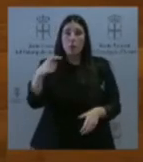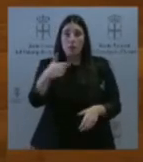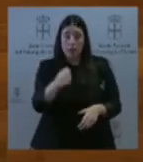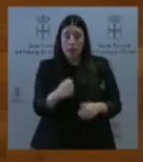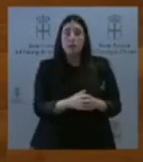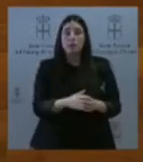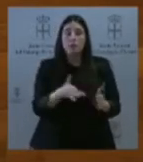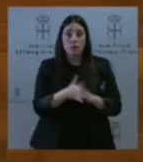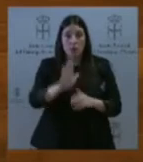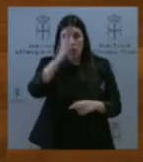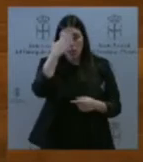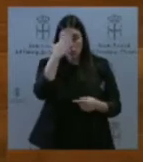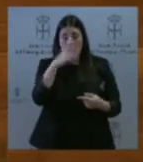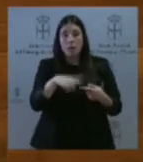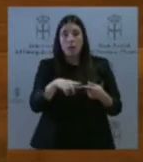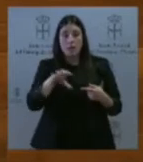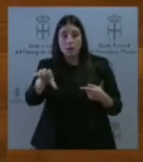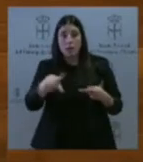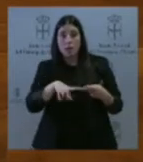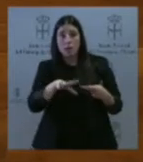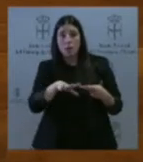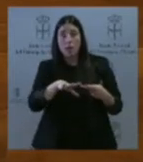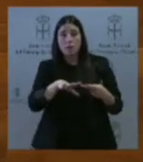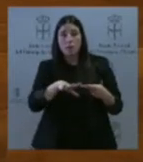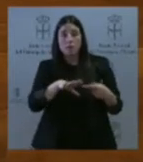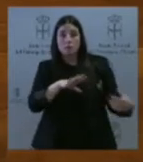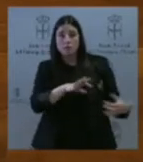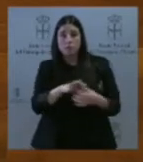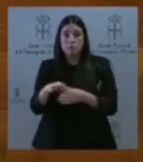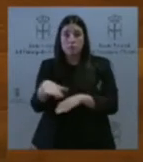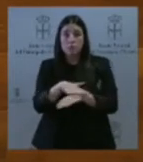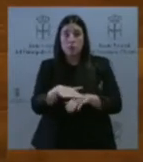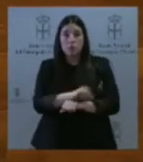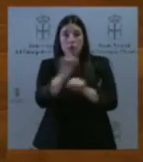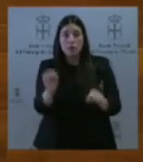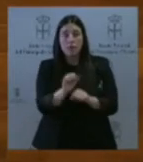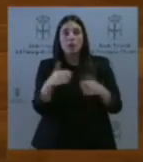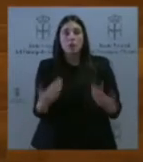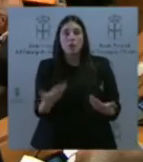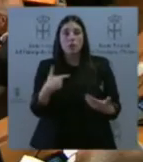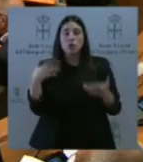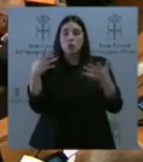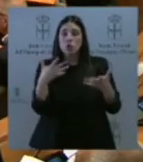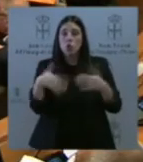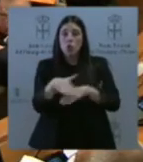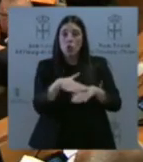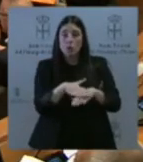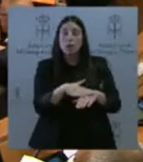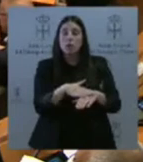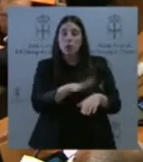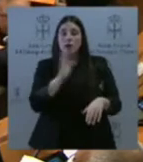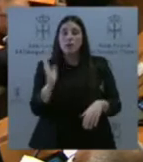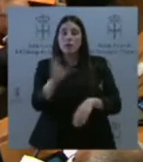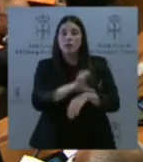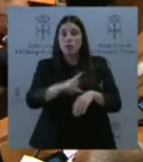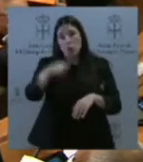del Ministerio de Defensa, non lle posible legalmente que el Consello de Gobierno, a través de la Consellería de Cultura, proceda a la declaración de